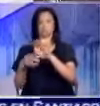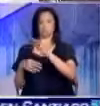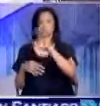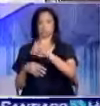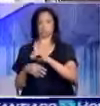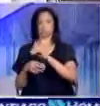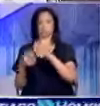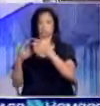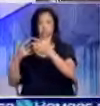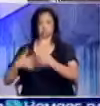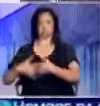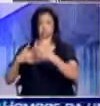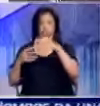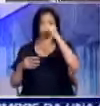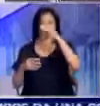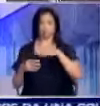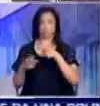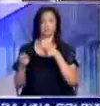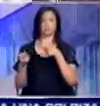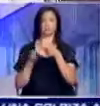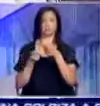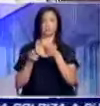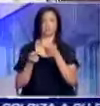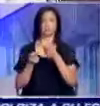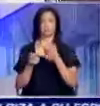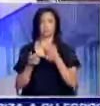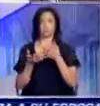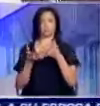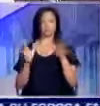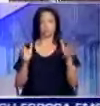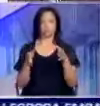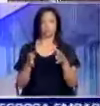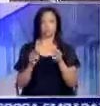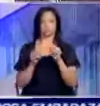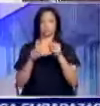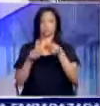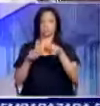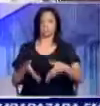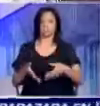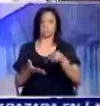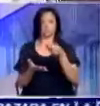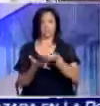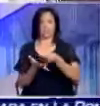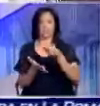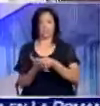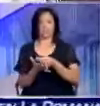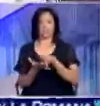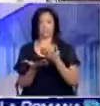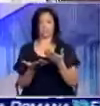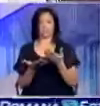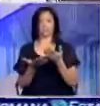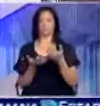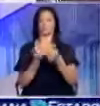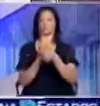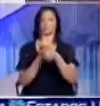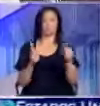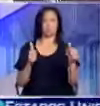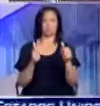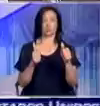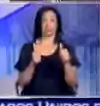empresarios de los hombres de negocios que no quieren seguir perdiendo más dinero en